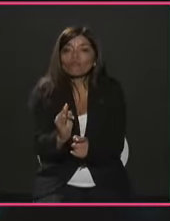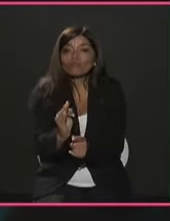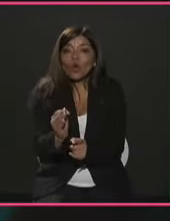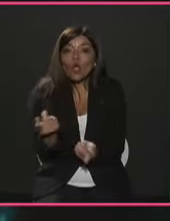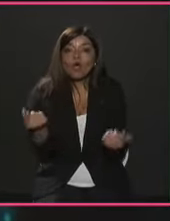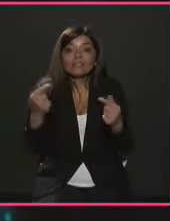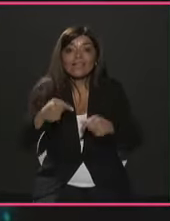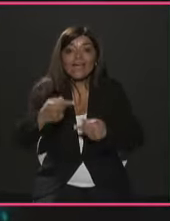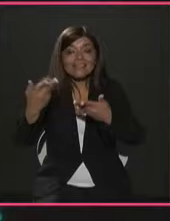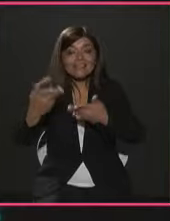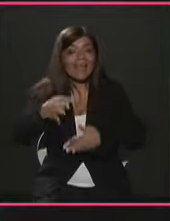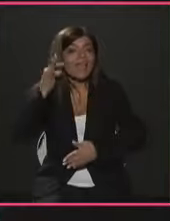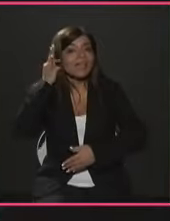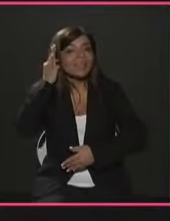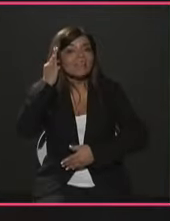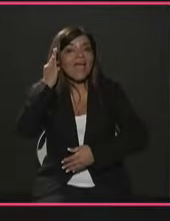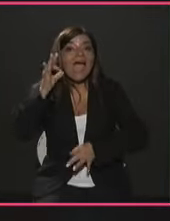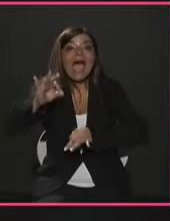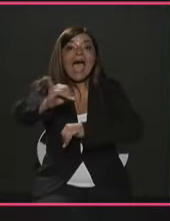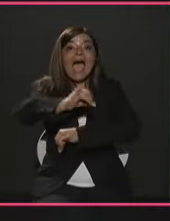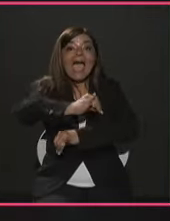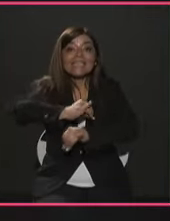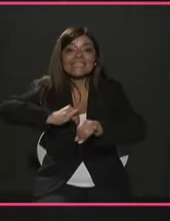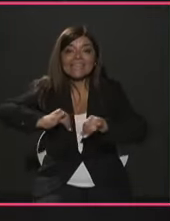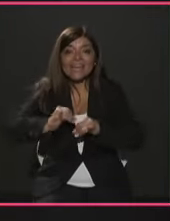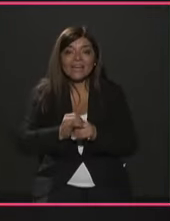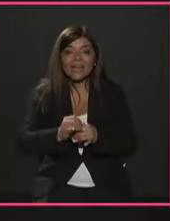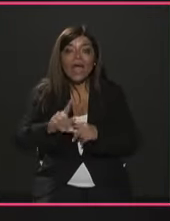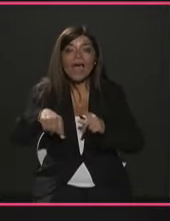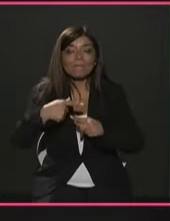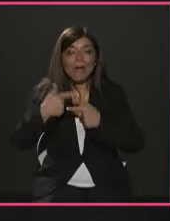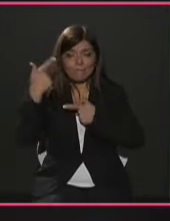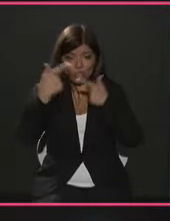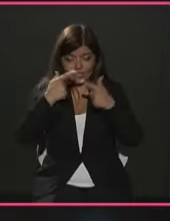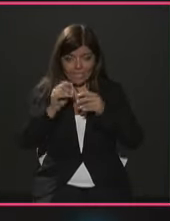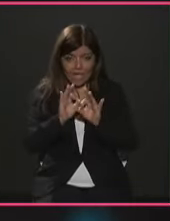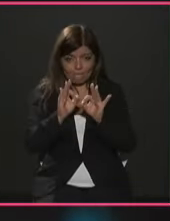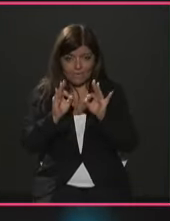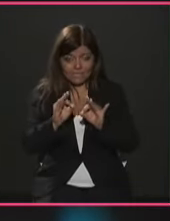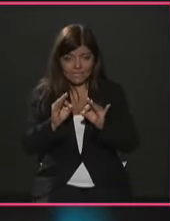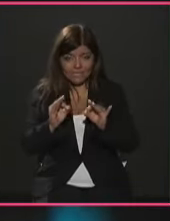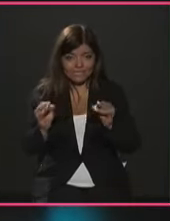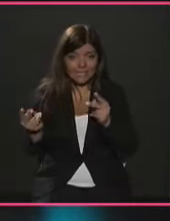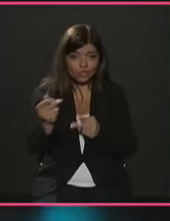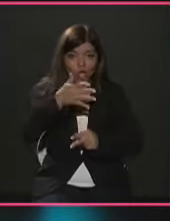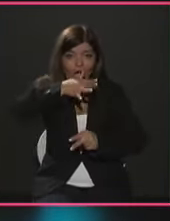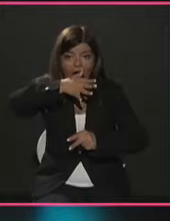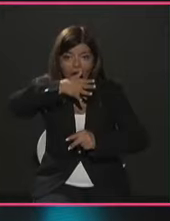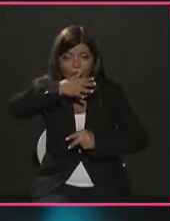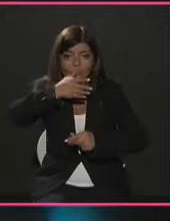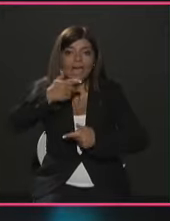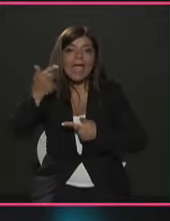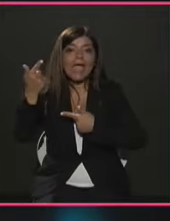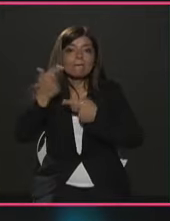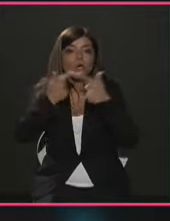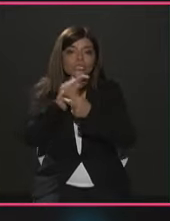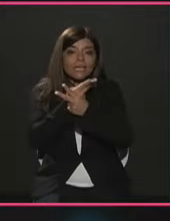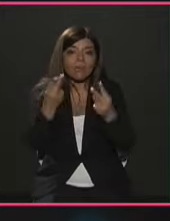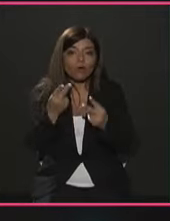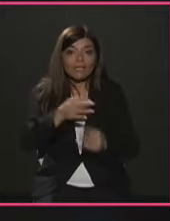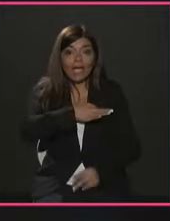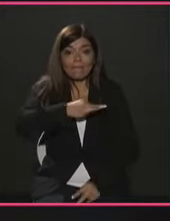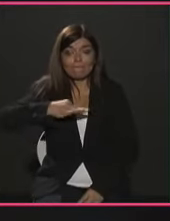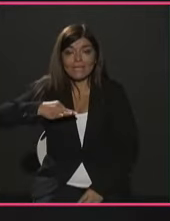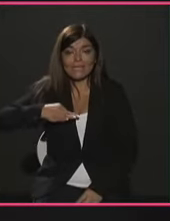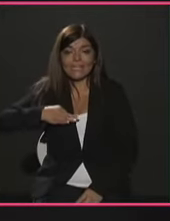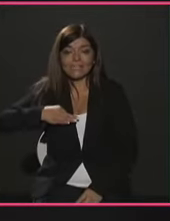nuestra siguiente invitada es ingeniera además es política especialista en recursos hídricos y políticas públicas como ministra